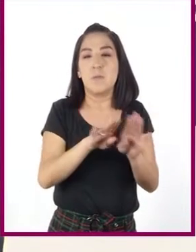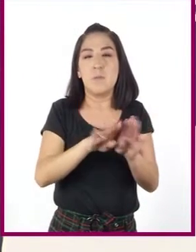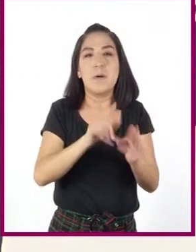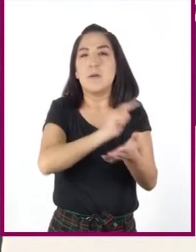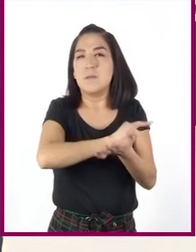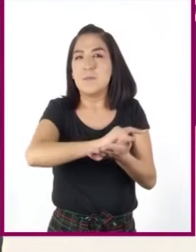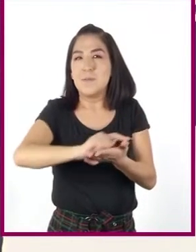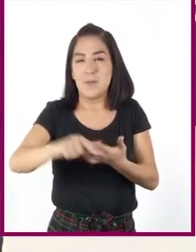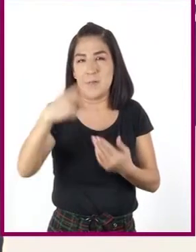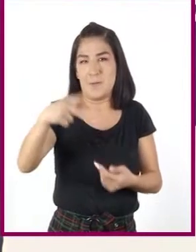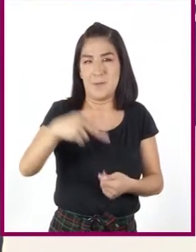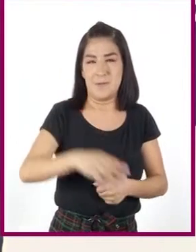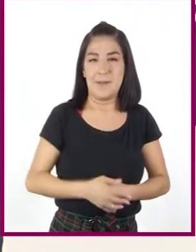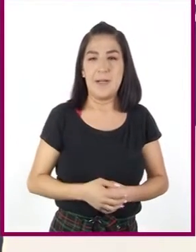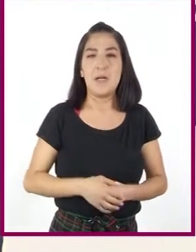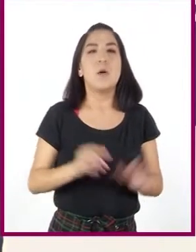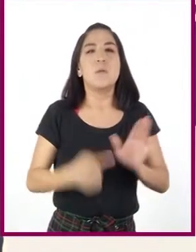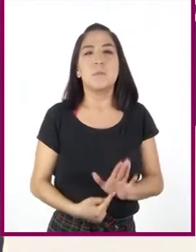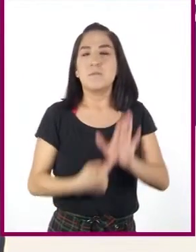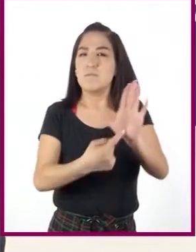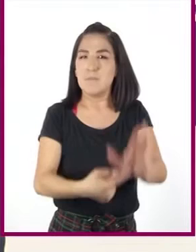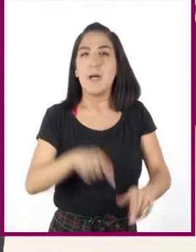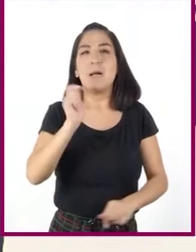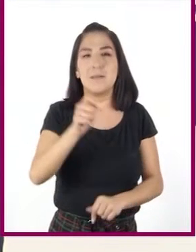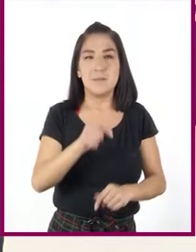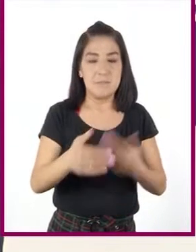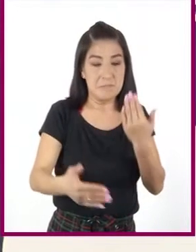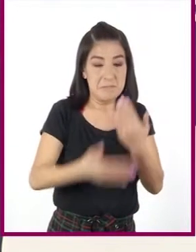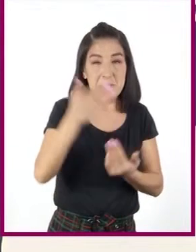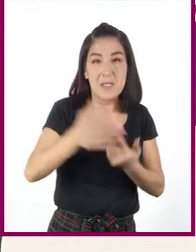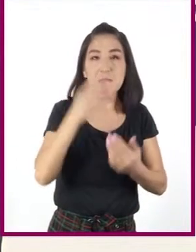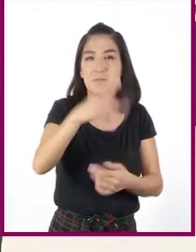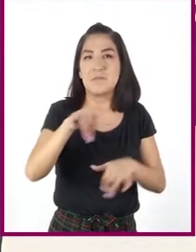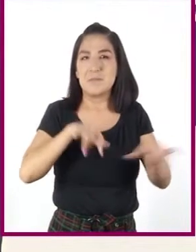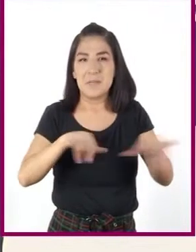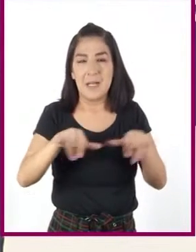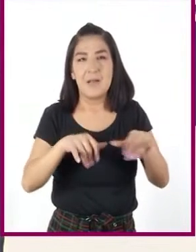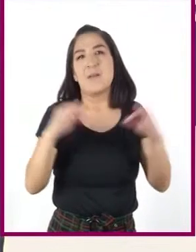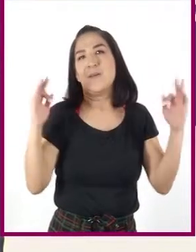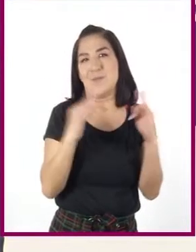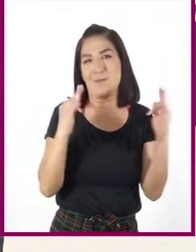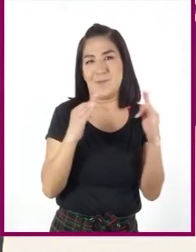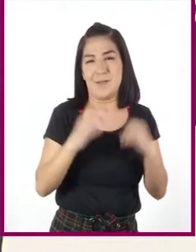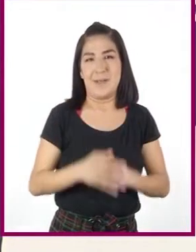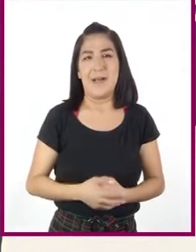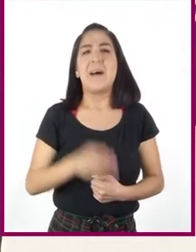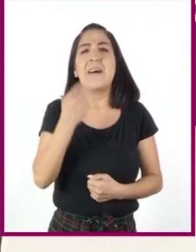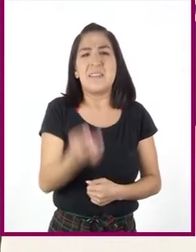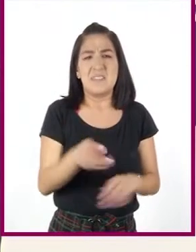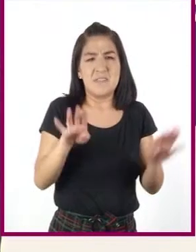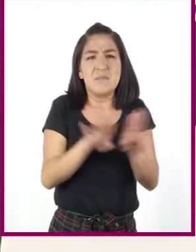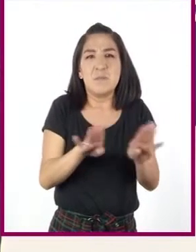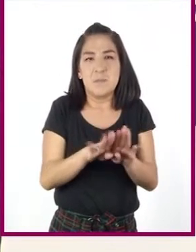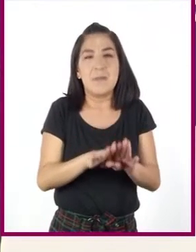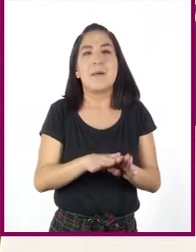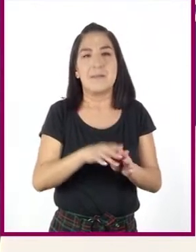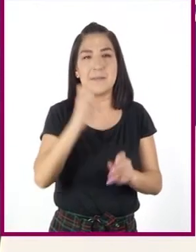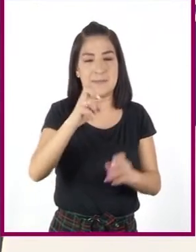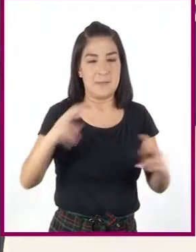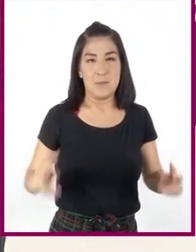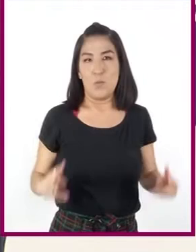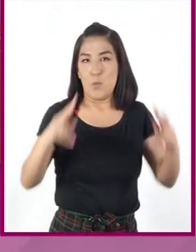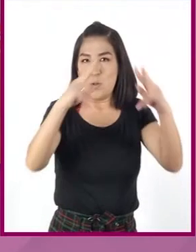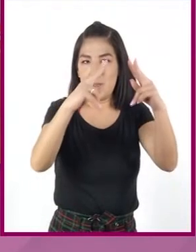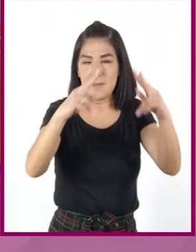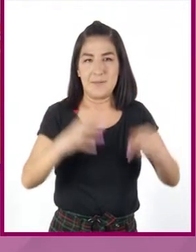Además, presenta una porción muy pequeña de su territorio con clima frío. Esto ocurre en la cumbre de los